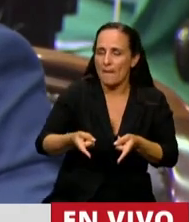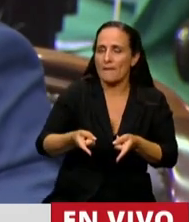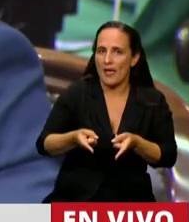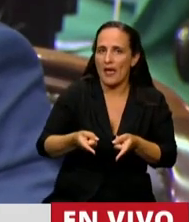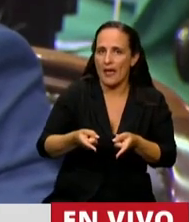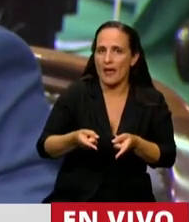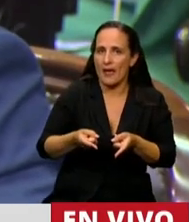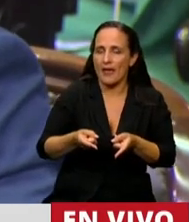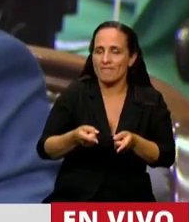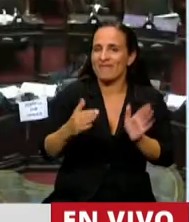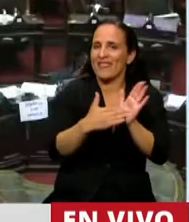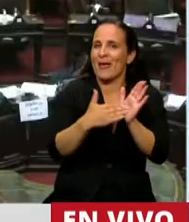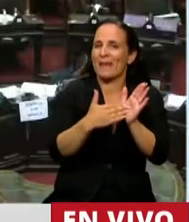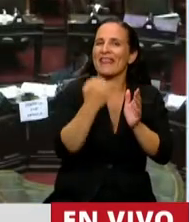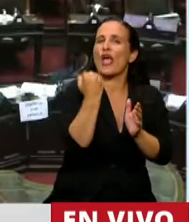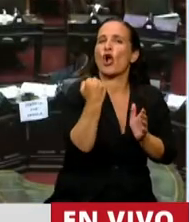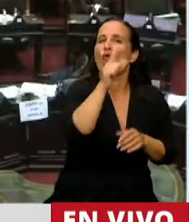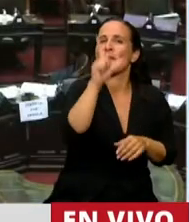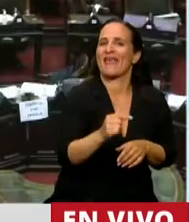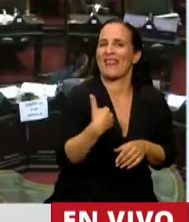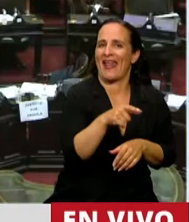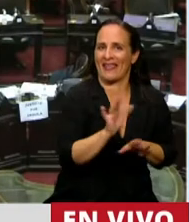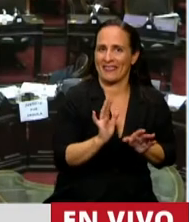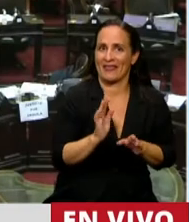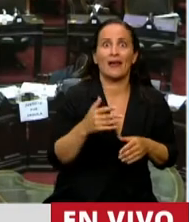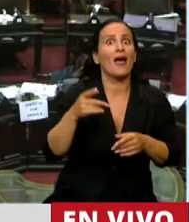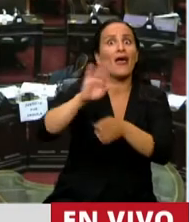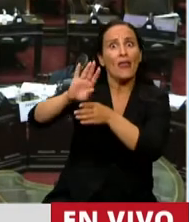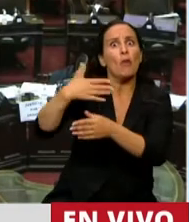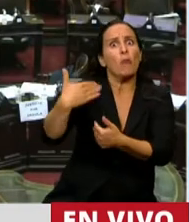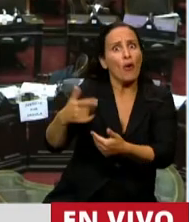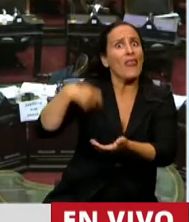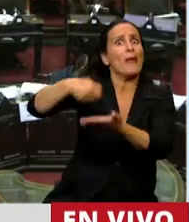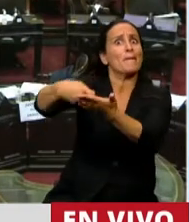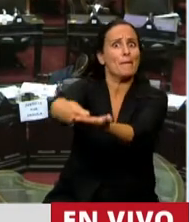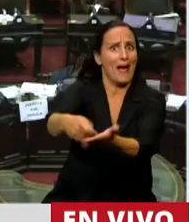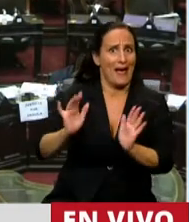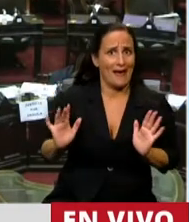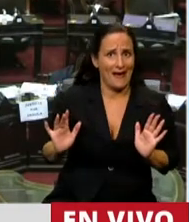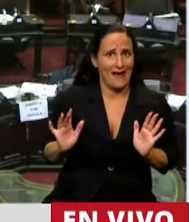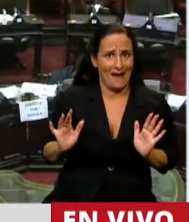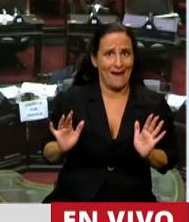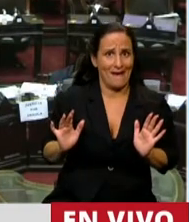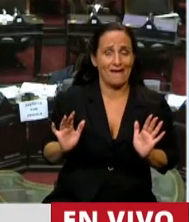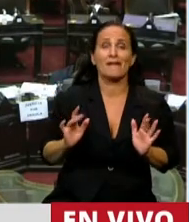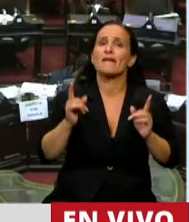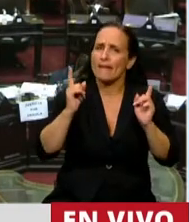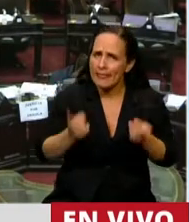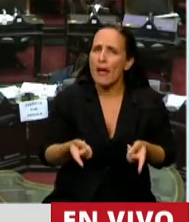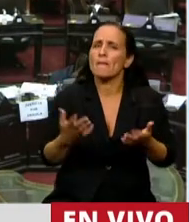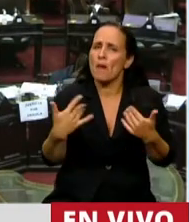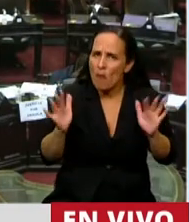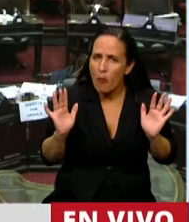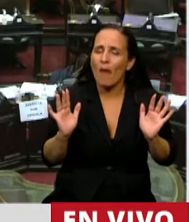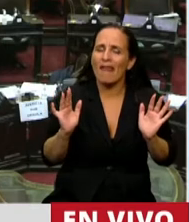capacidad de la economía nacional, que sea sustentable, que brinde certezas y que también pueda